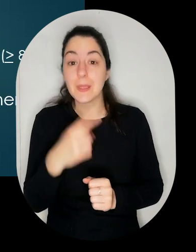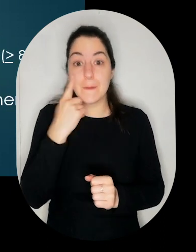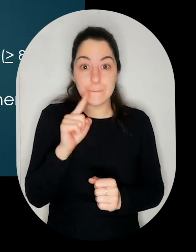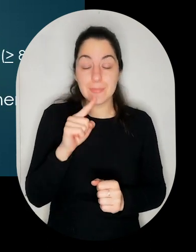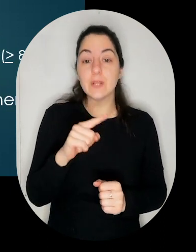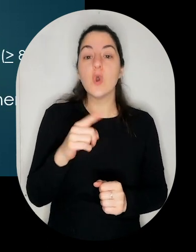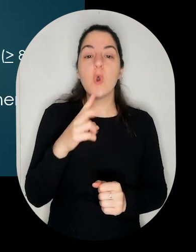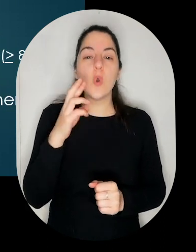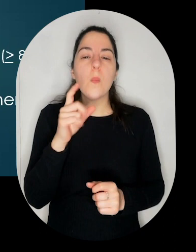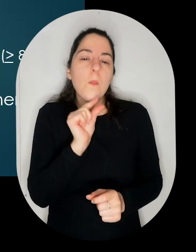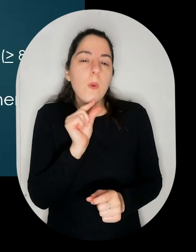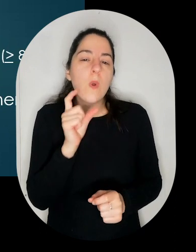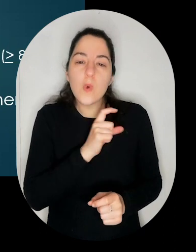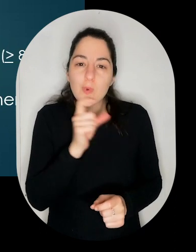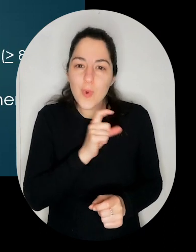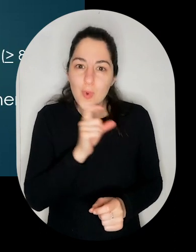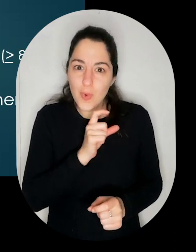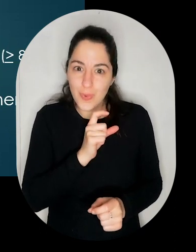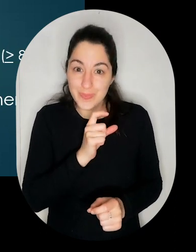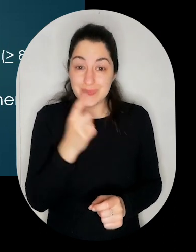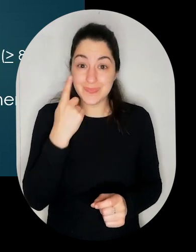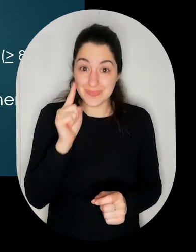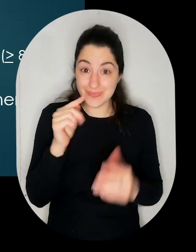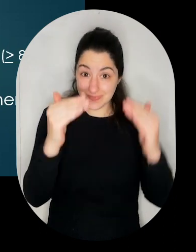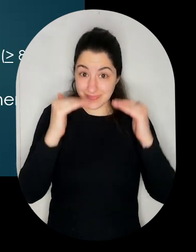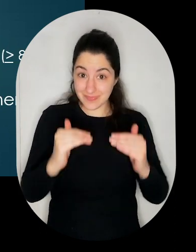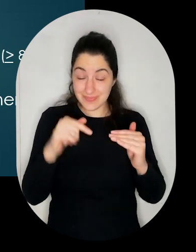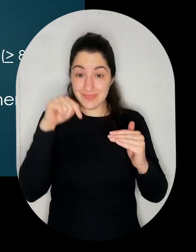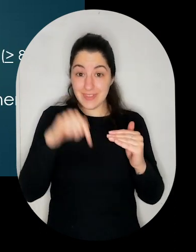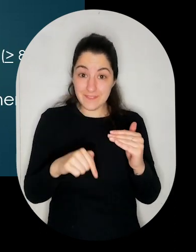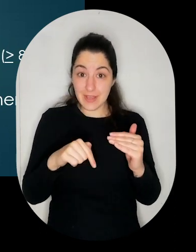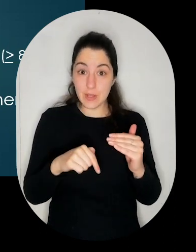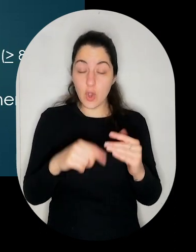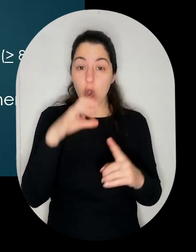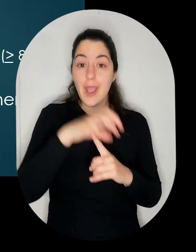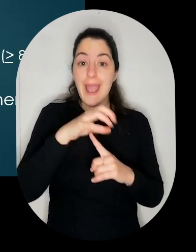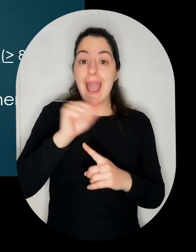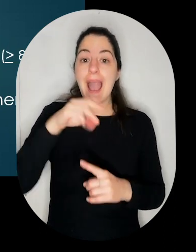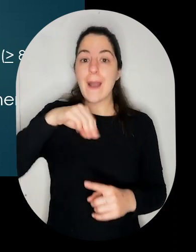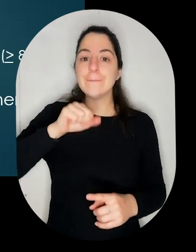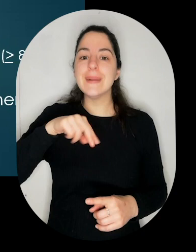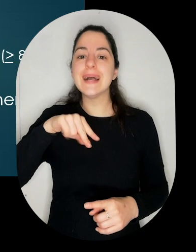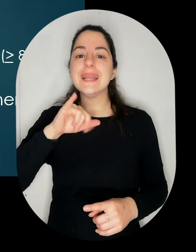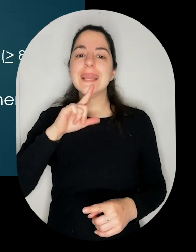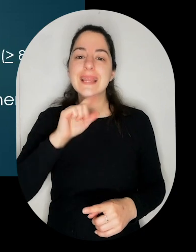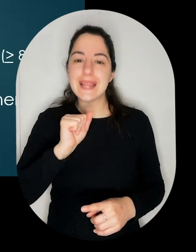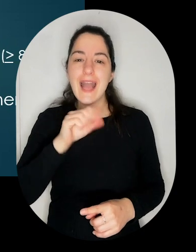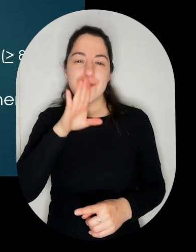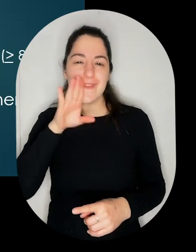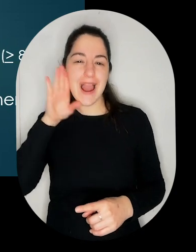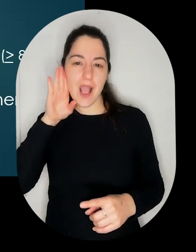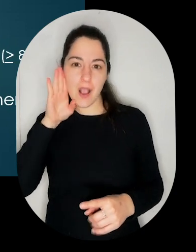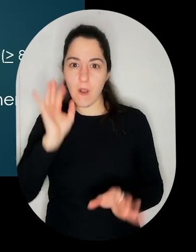eso rubescens, de rubecer, ponerse como rojo café. En cambio, Amanita panterina tiene el pie perfectamente blanco y